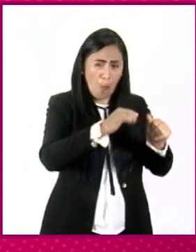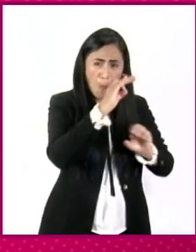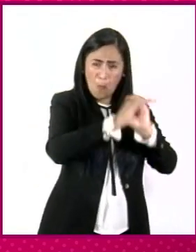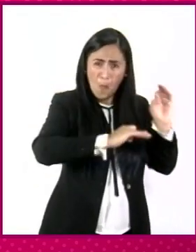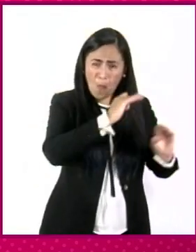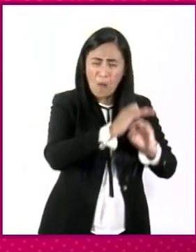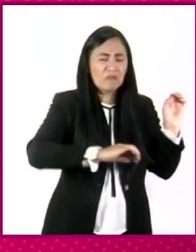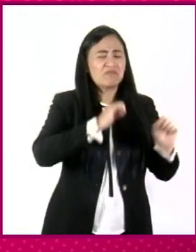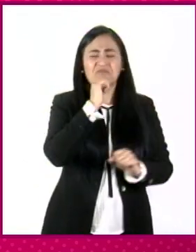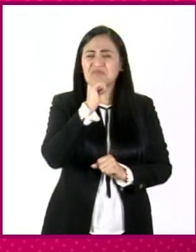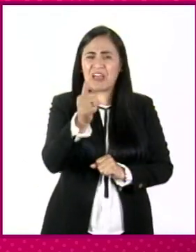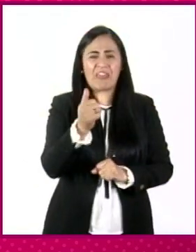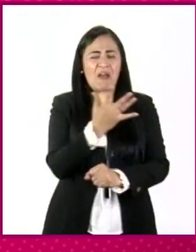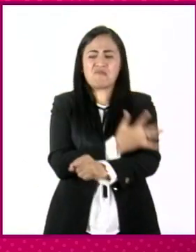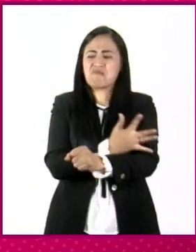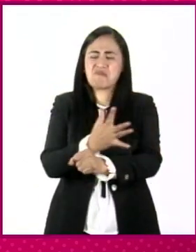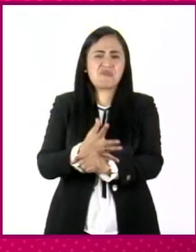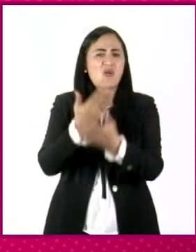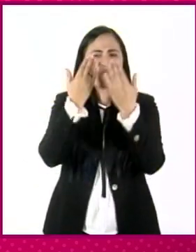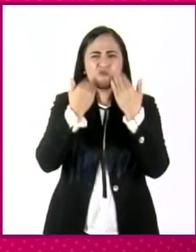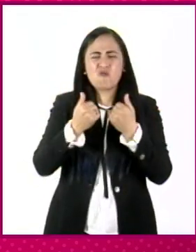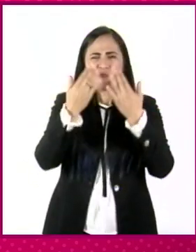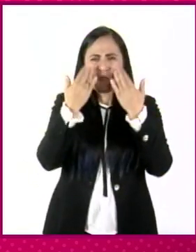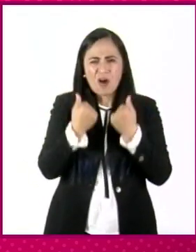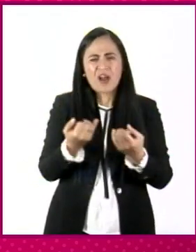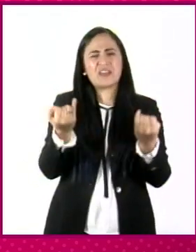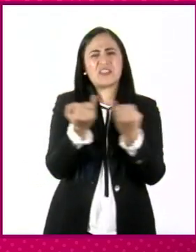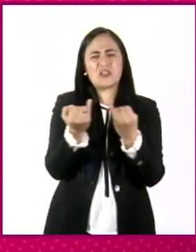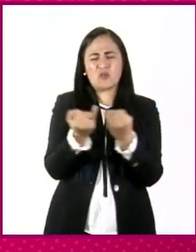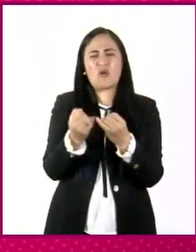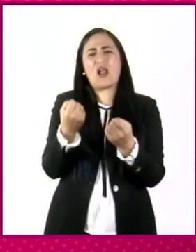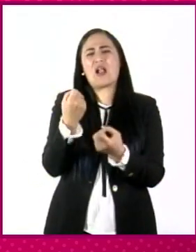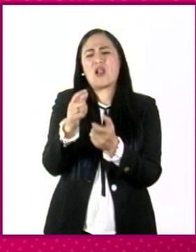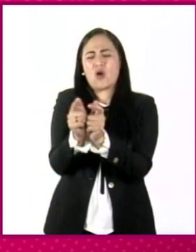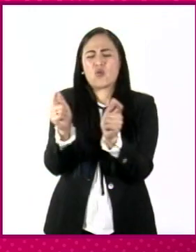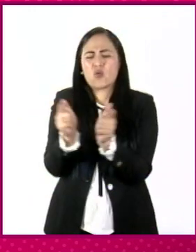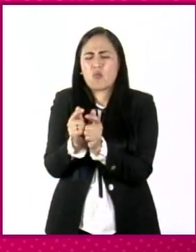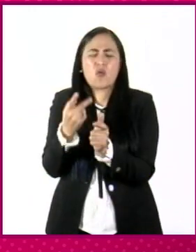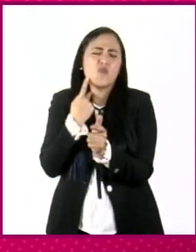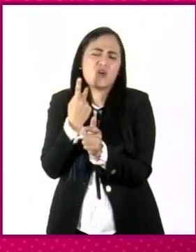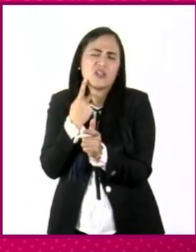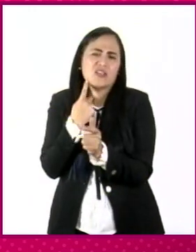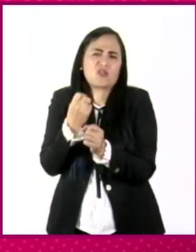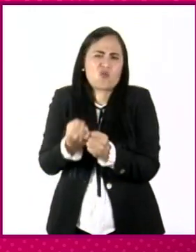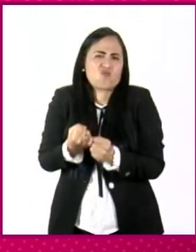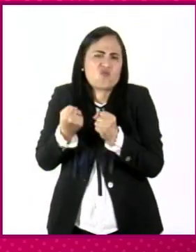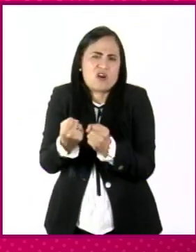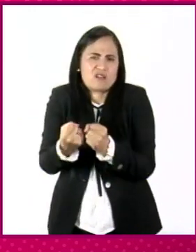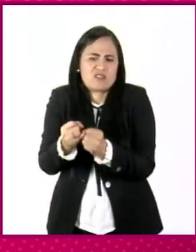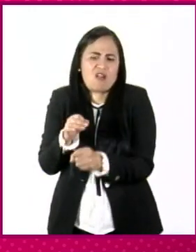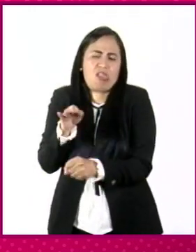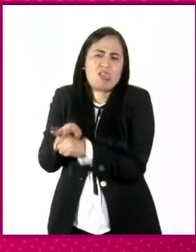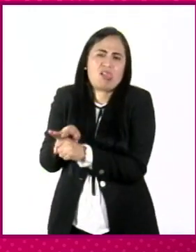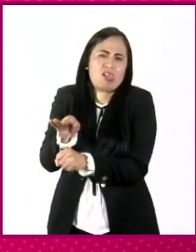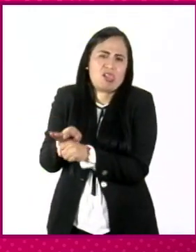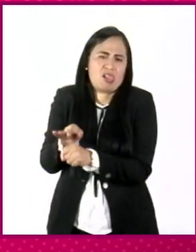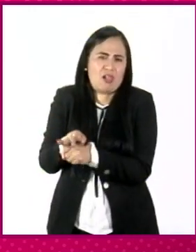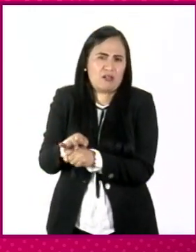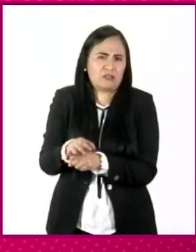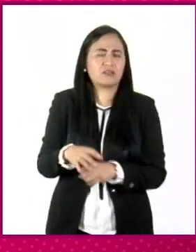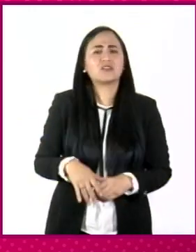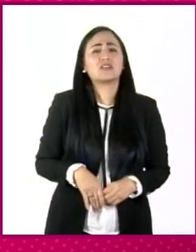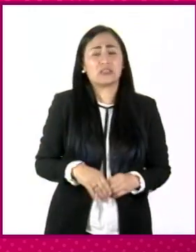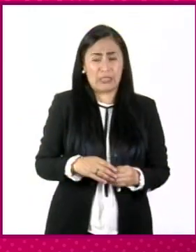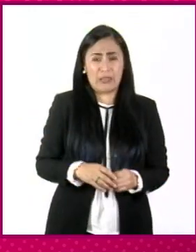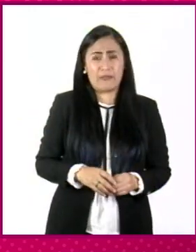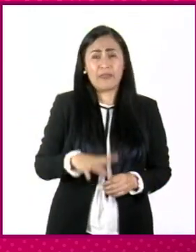transparencia, donde también el poder se concentra igualmente en pocos grupos políticos, donde no hay